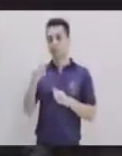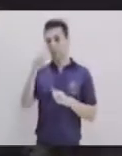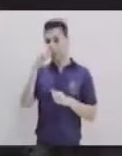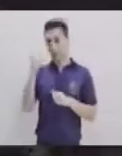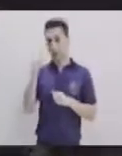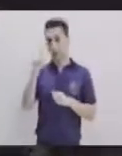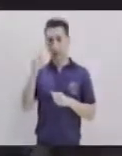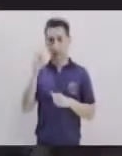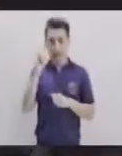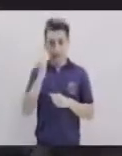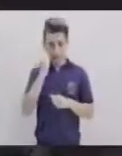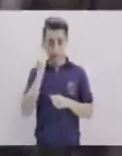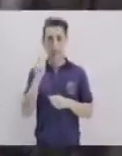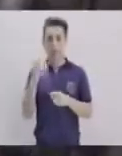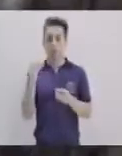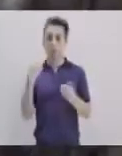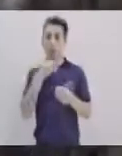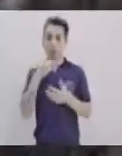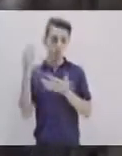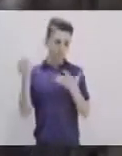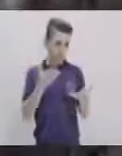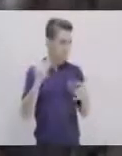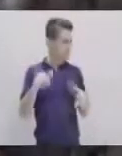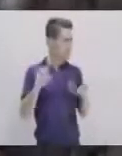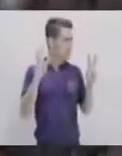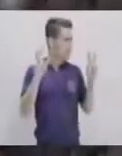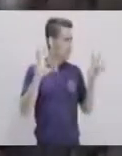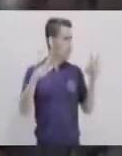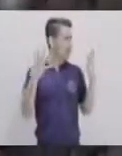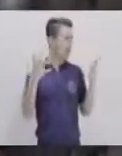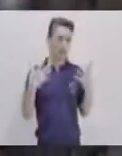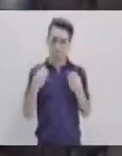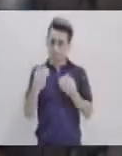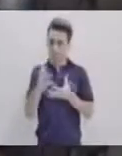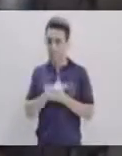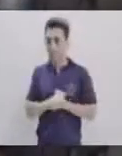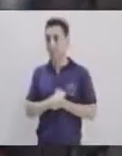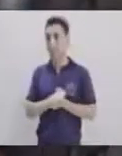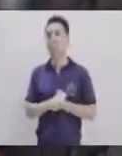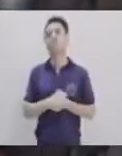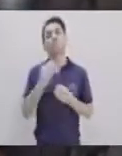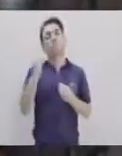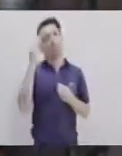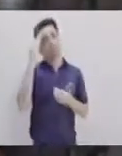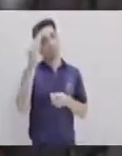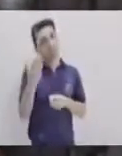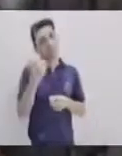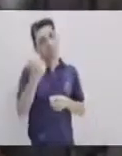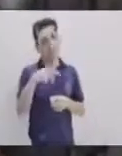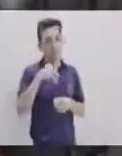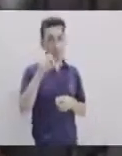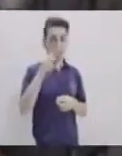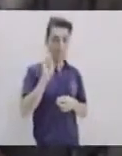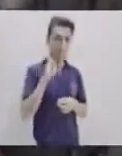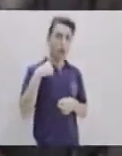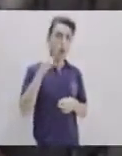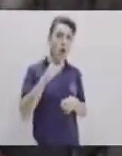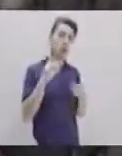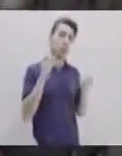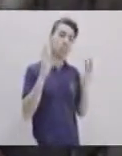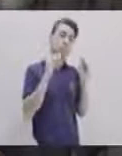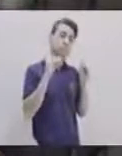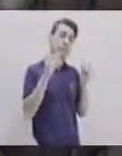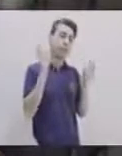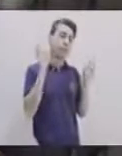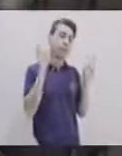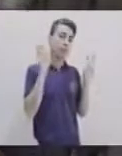Tarin de Recinos. Tarin, un placer tenerla por acá. ¿Qué tema vamos a desarrollar hoy? Igualmente, André, hoy vamos a hablar un tema